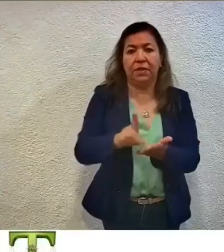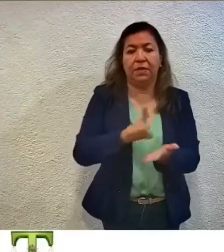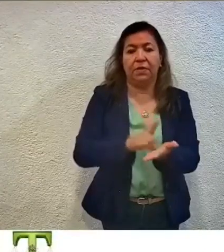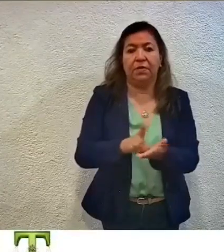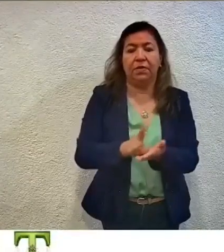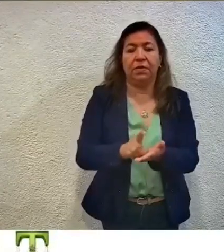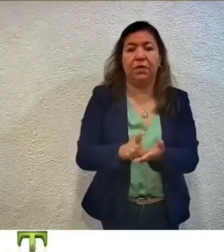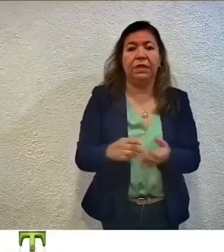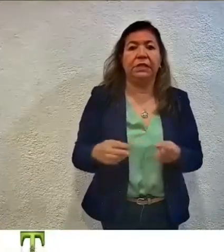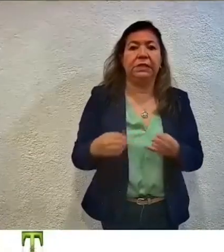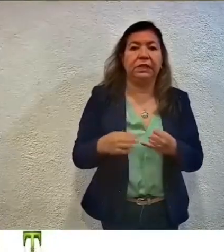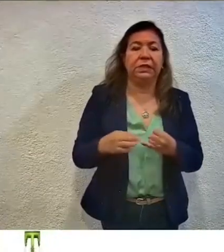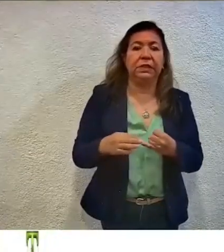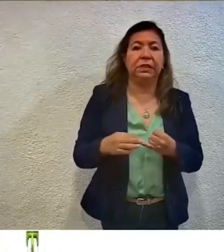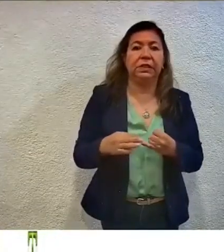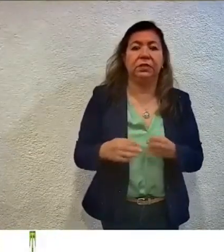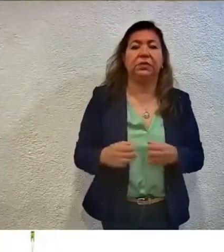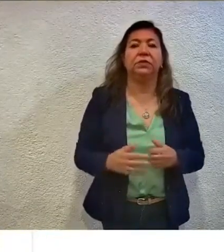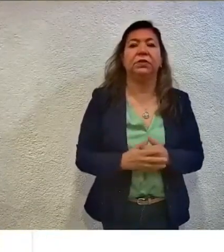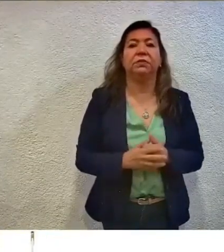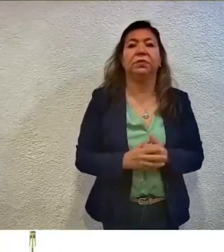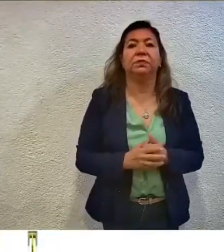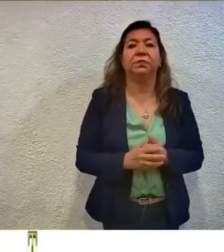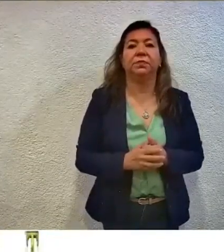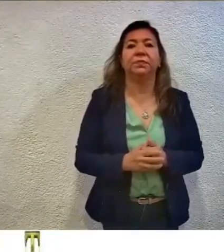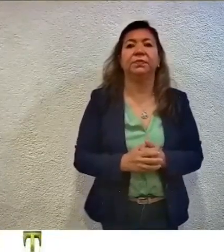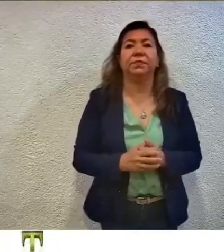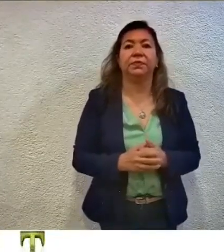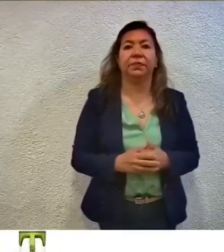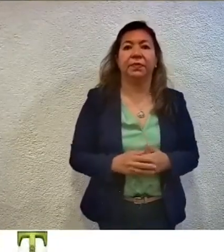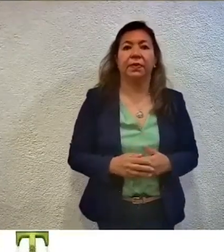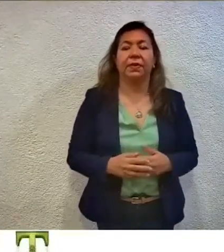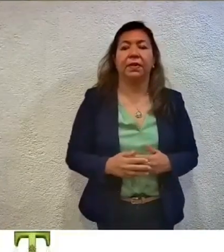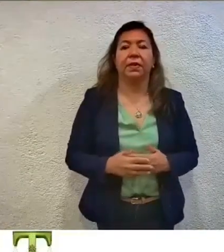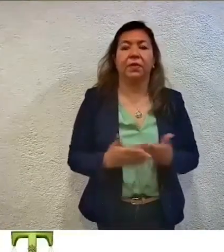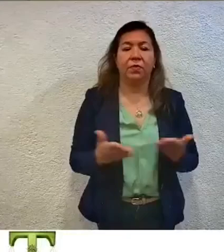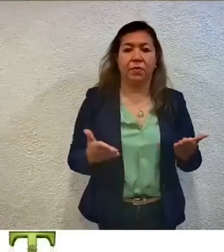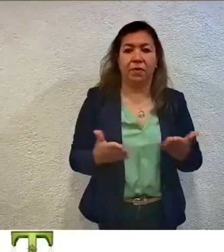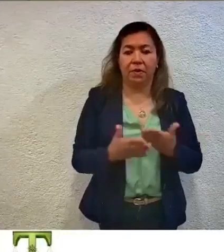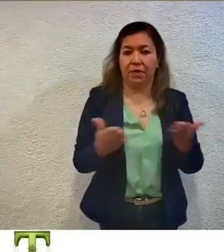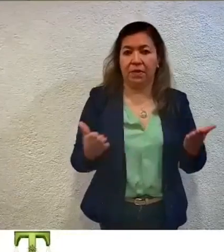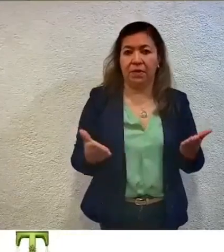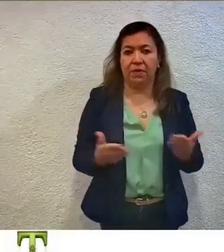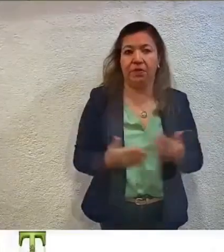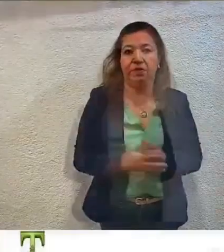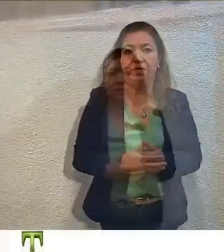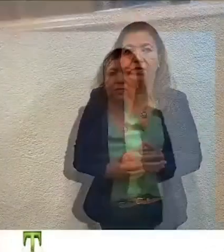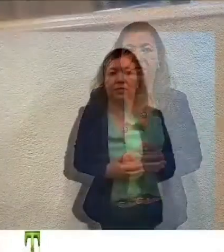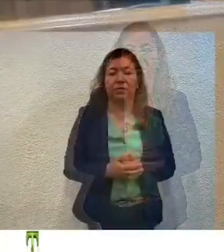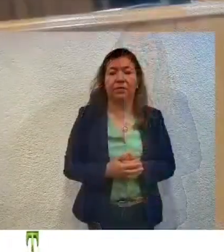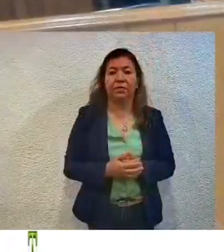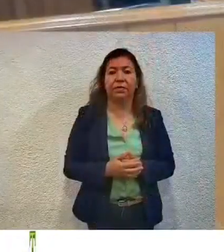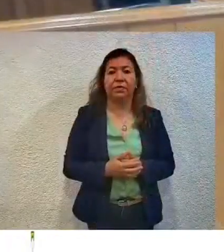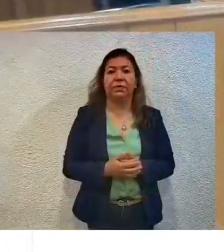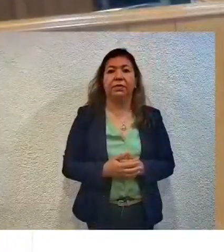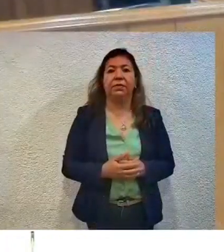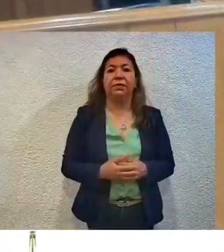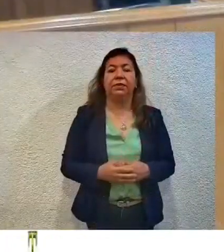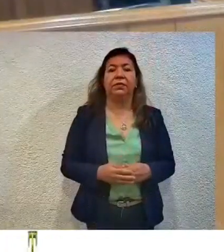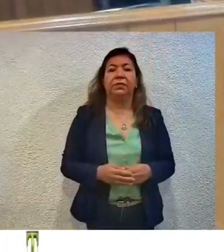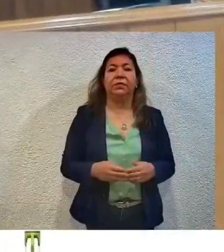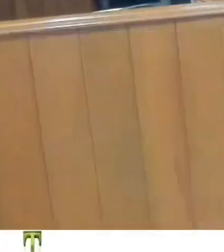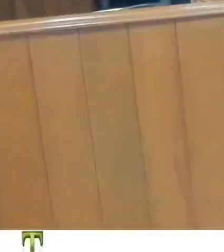derecho corresponda. El último asunto listado para analizar y resolver en esta sesión corresponde a un laudo